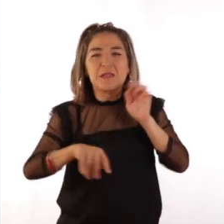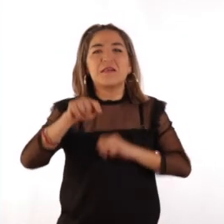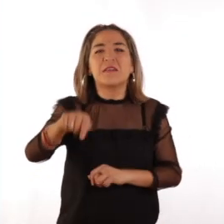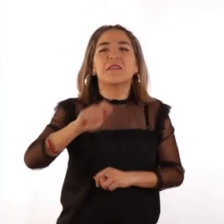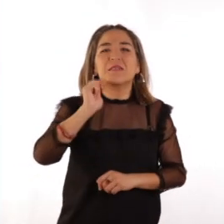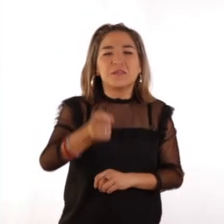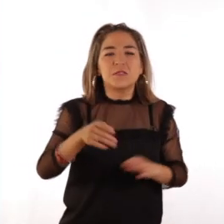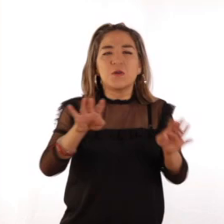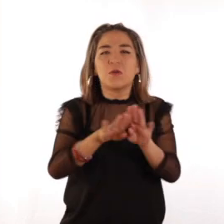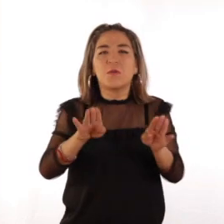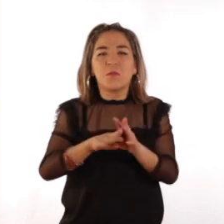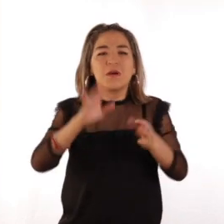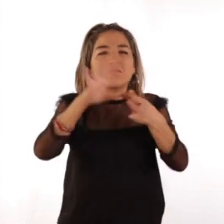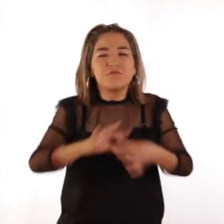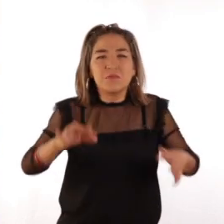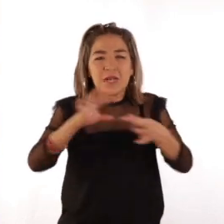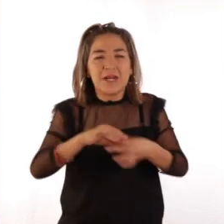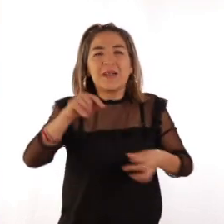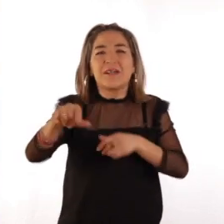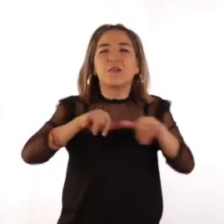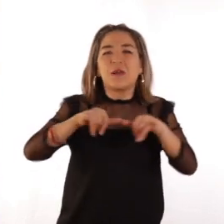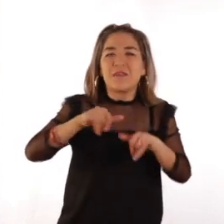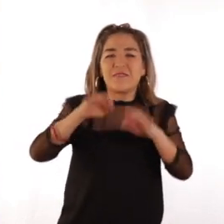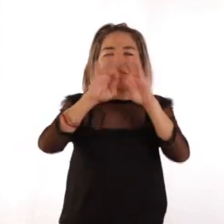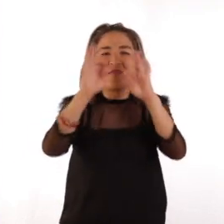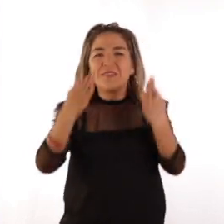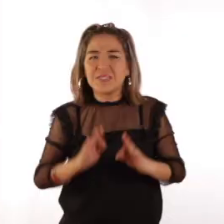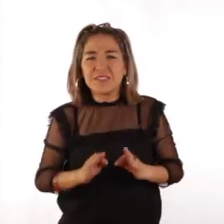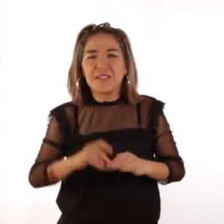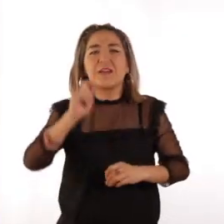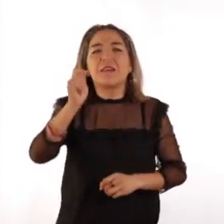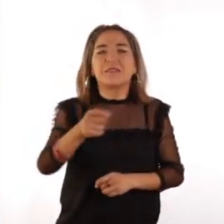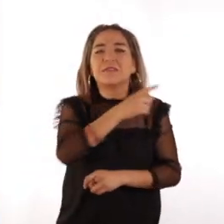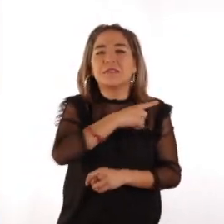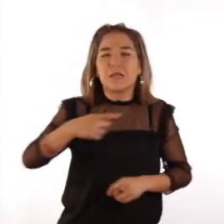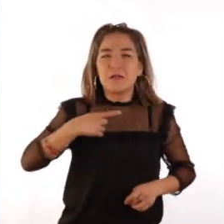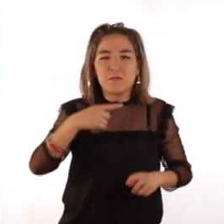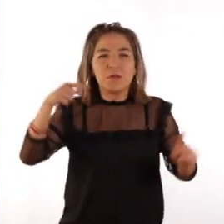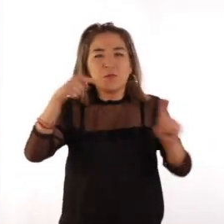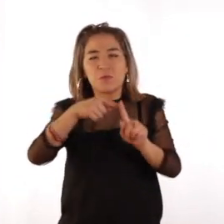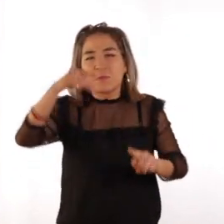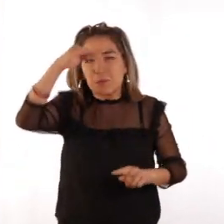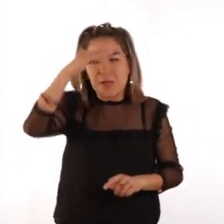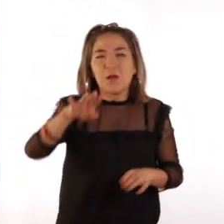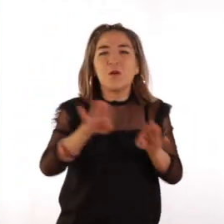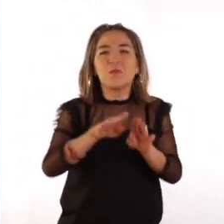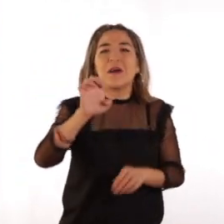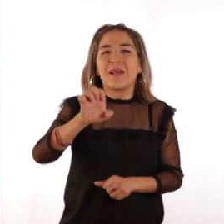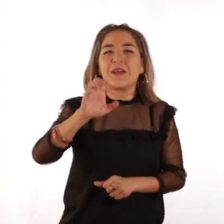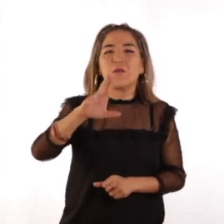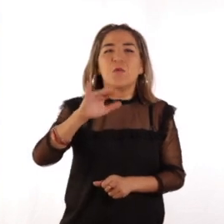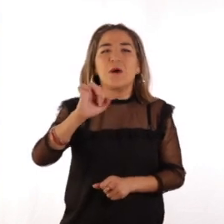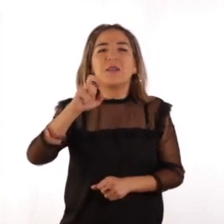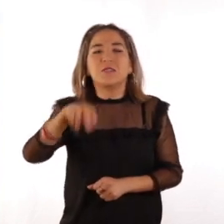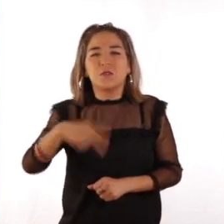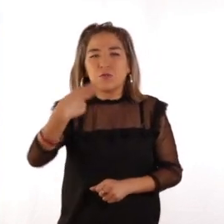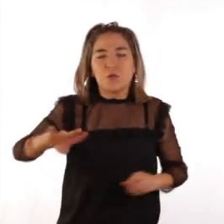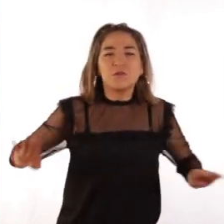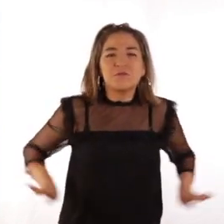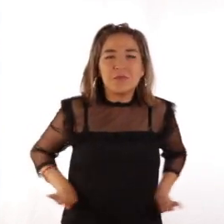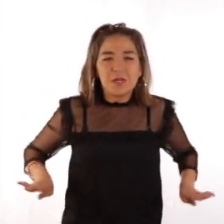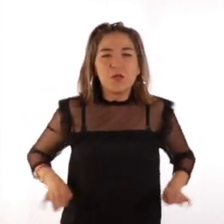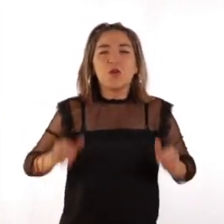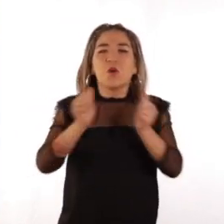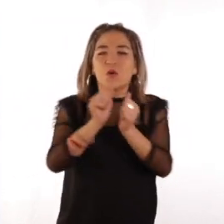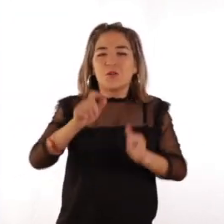física. En el momento de que estamos hablando de geografía física, necesitamos dimensionar con una serie de ecuaciones